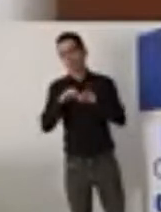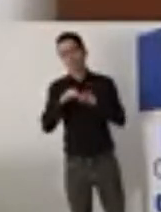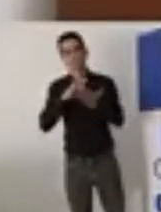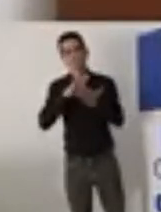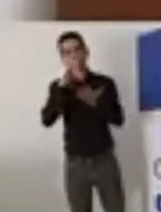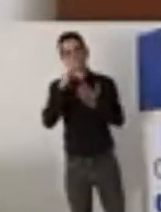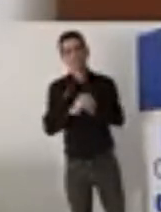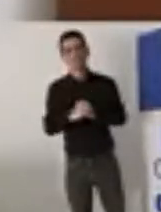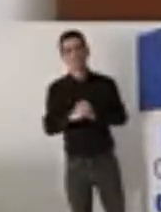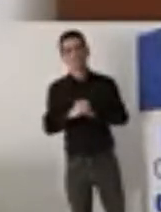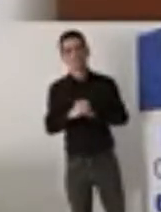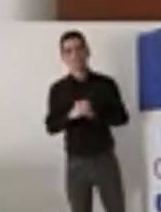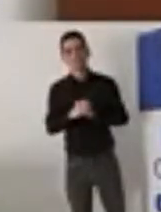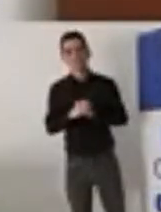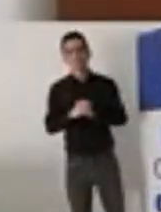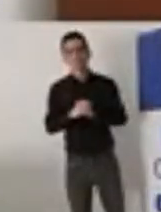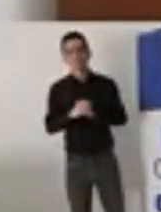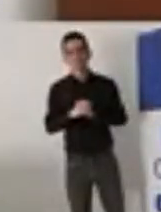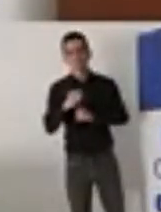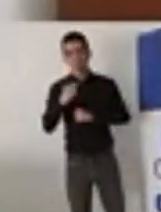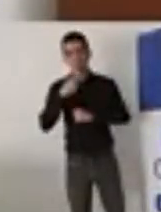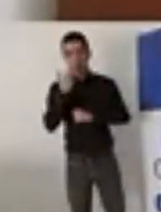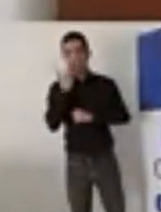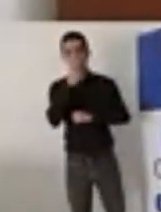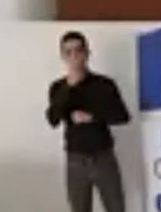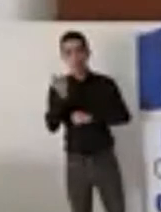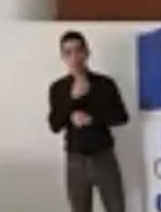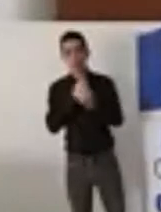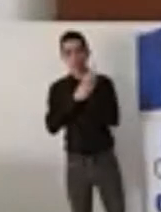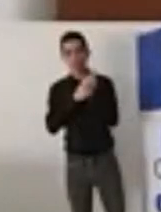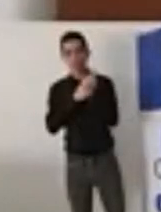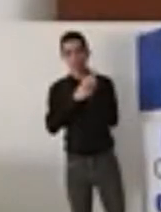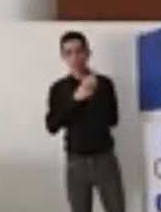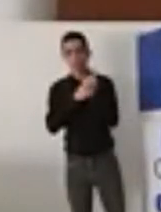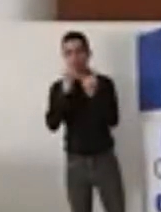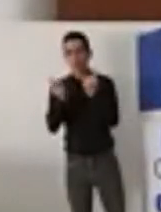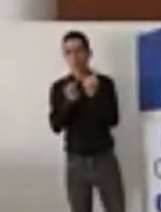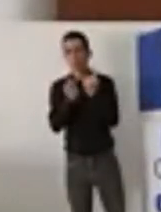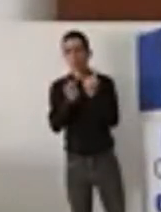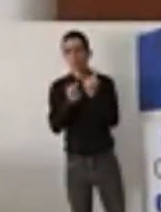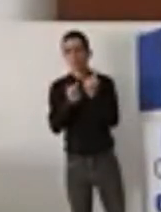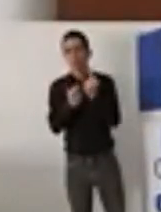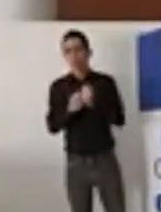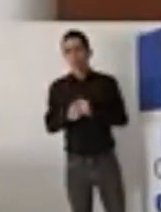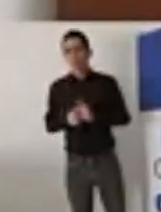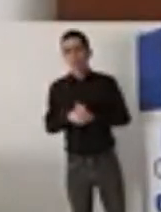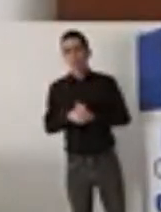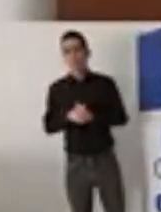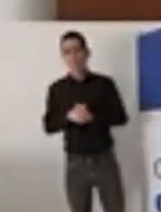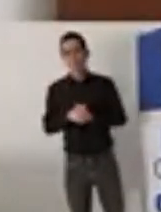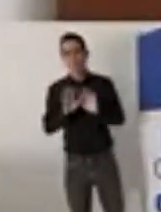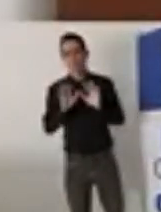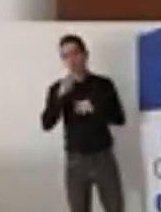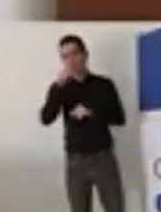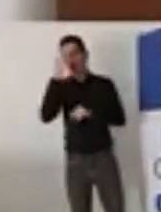hacer una breve pregunta, porque como tú sabes, pues nosotros desde UNESCO y desde todo